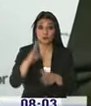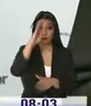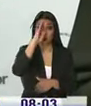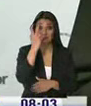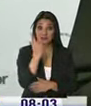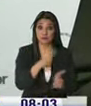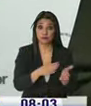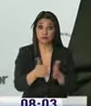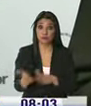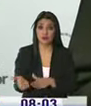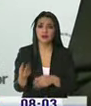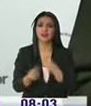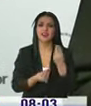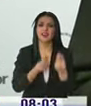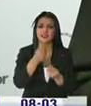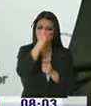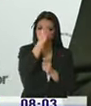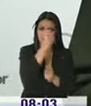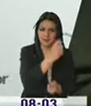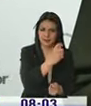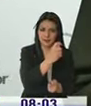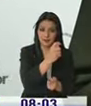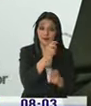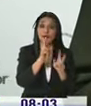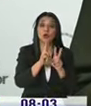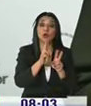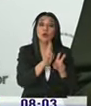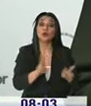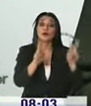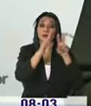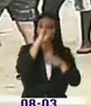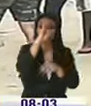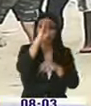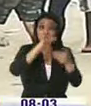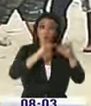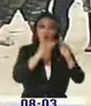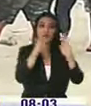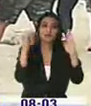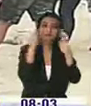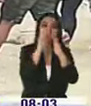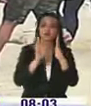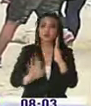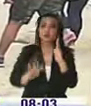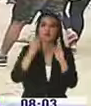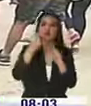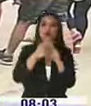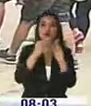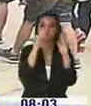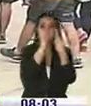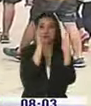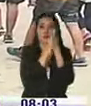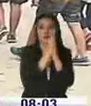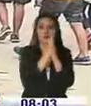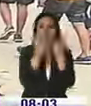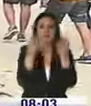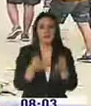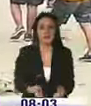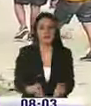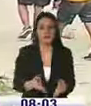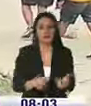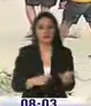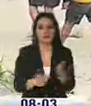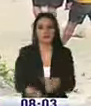las unidades de policía comunitaria, de donde ellos son oriundos, llevarán su nombre. Jóvenes uniformados que se adelantaron en el operativo de la